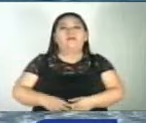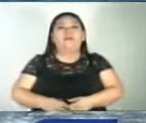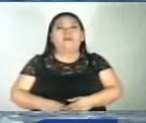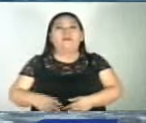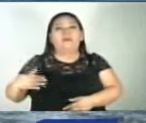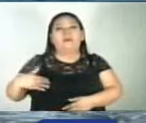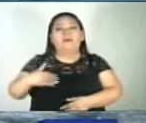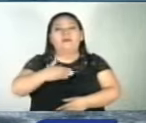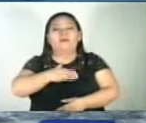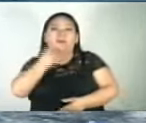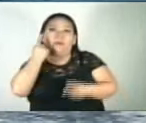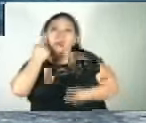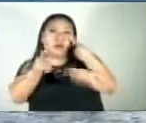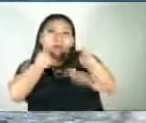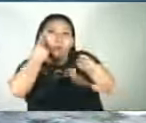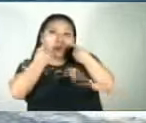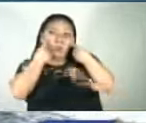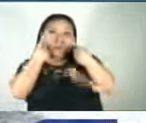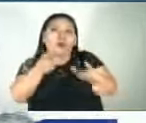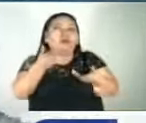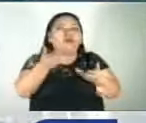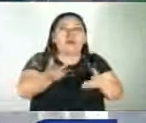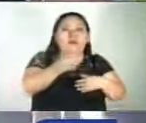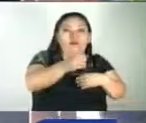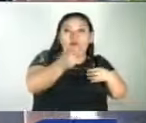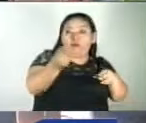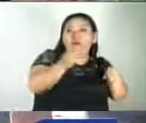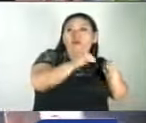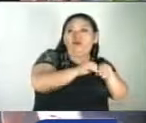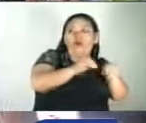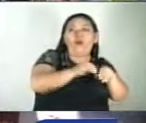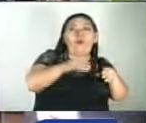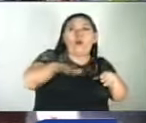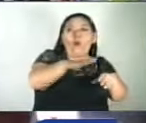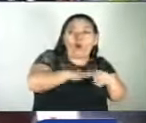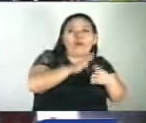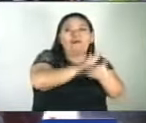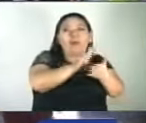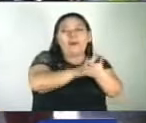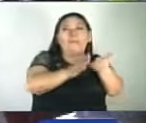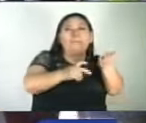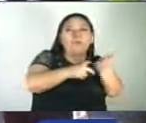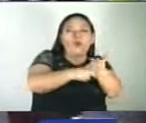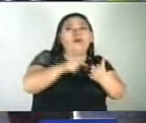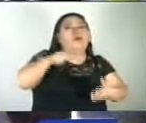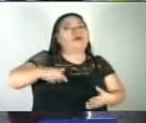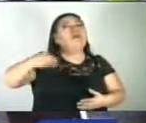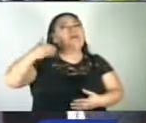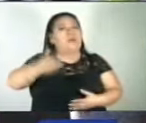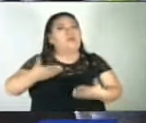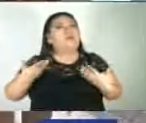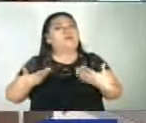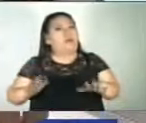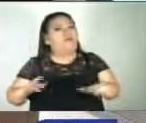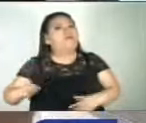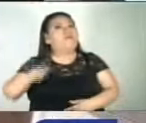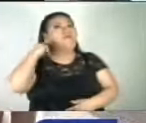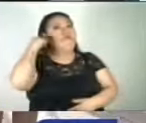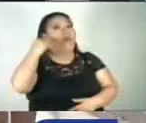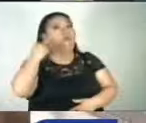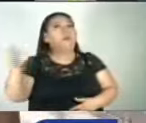Ministerio de Turismo, las reservas de las agencias de aerolíneas revelan que durante todo el año se recibirá una